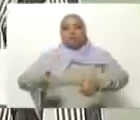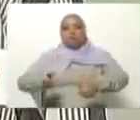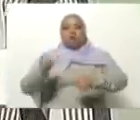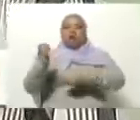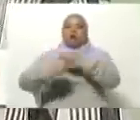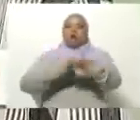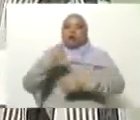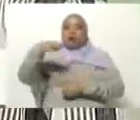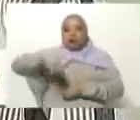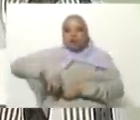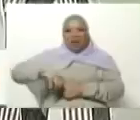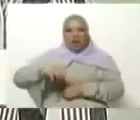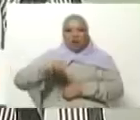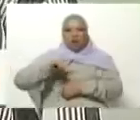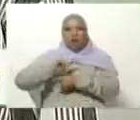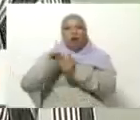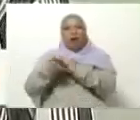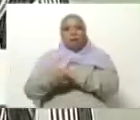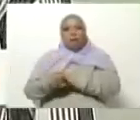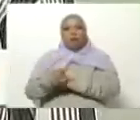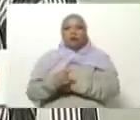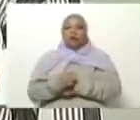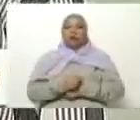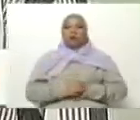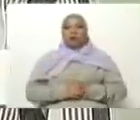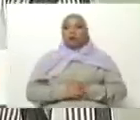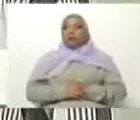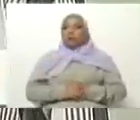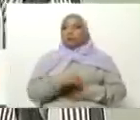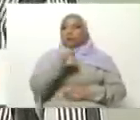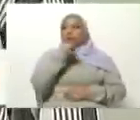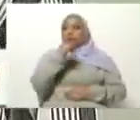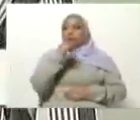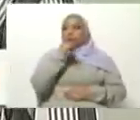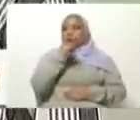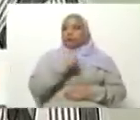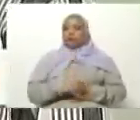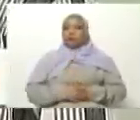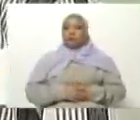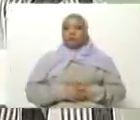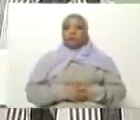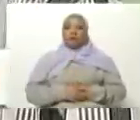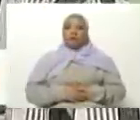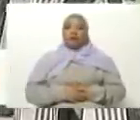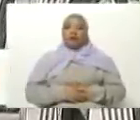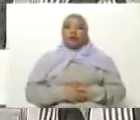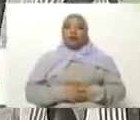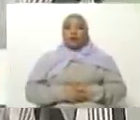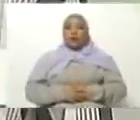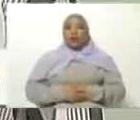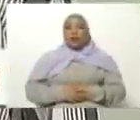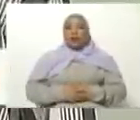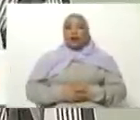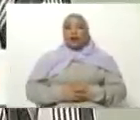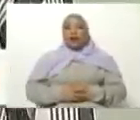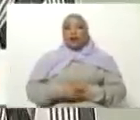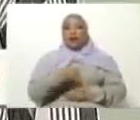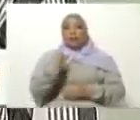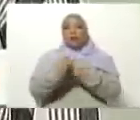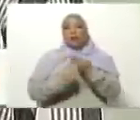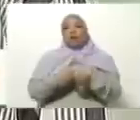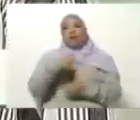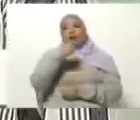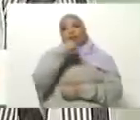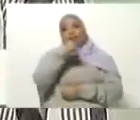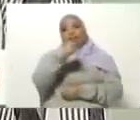del Estado. Por otro lado, María Corina Machado insiste en el tema del uso de la fuerza